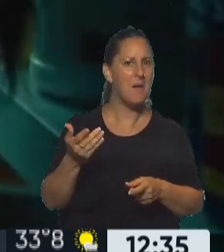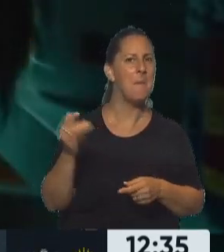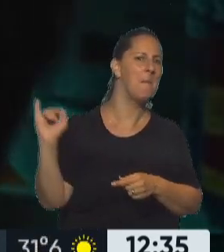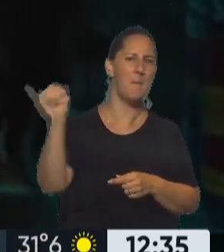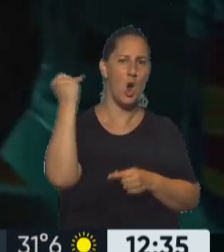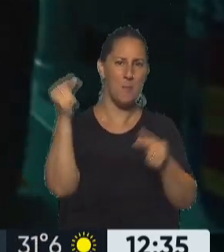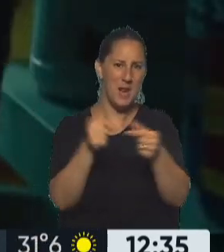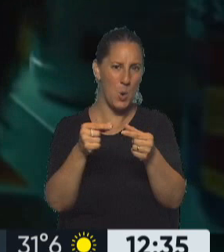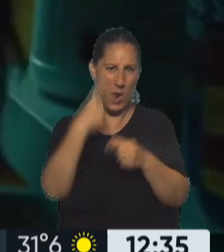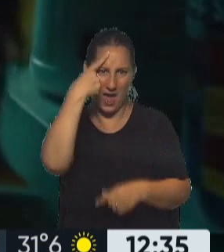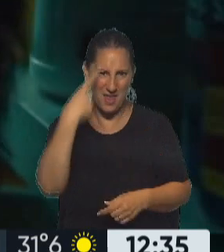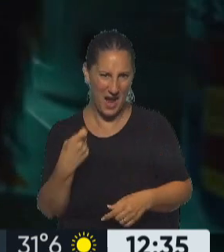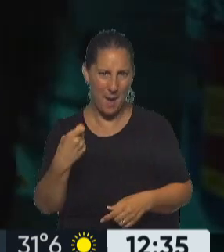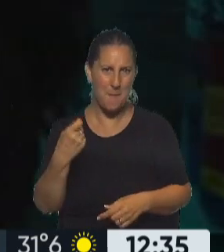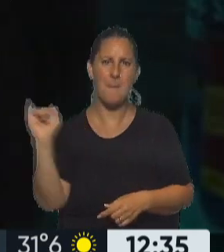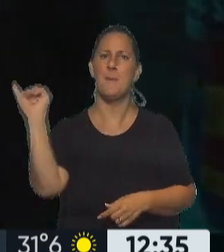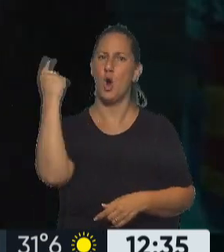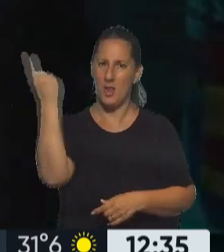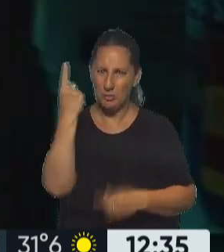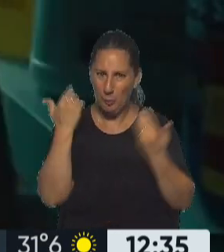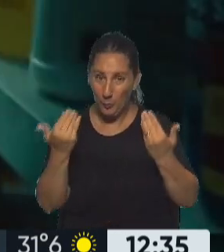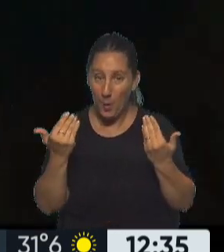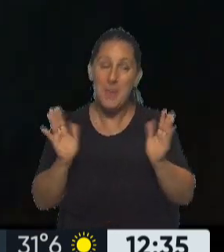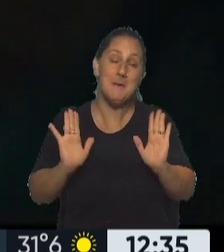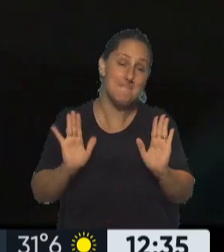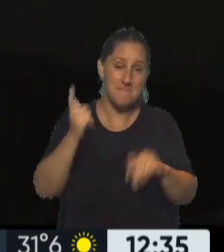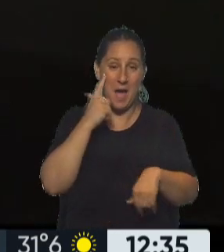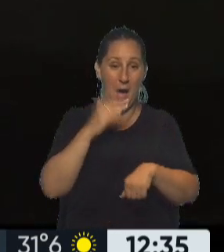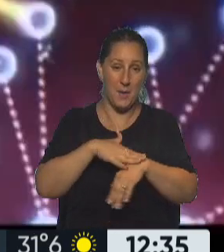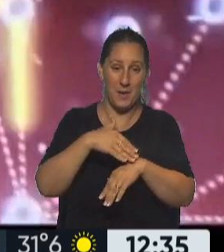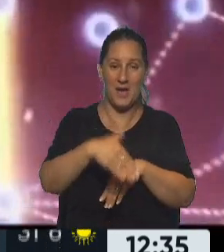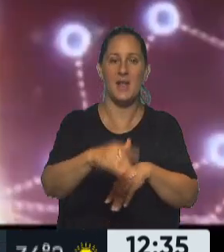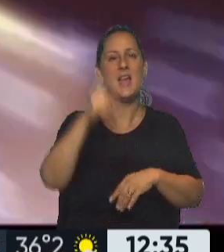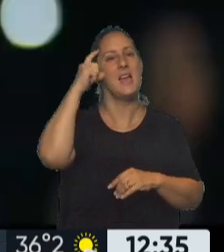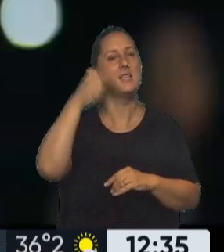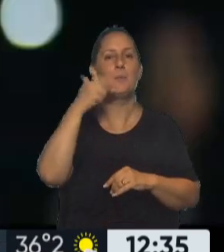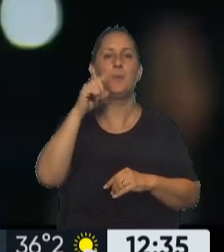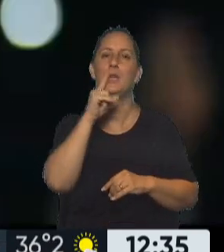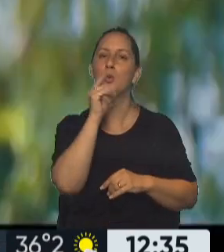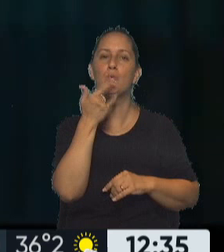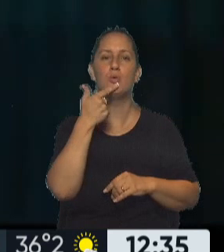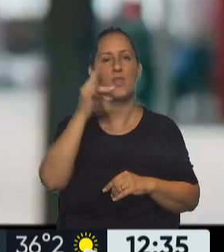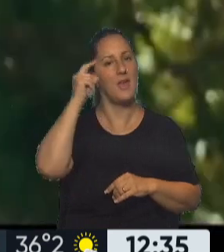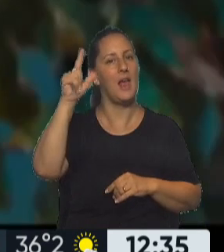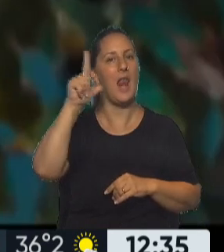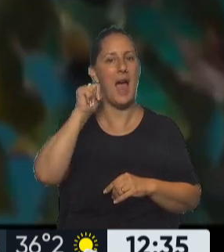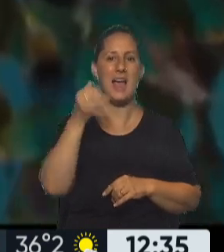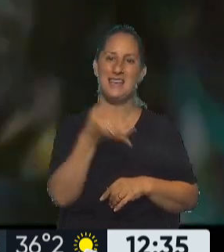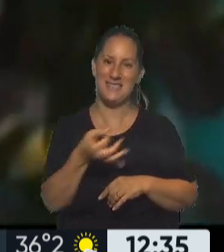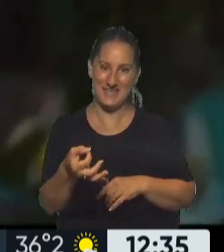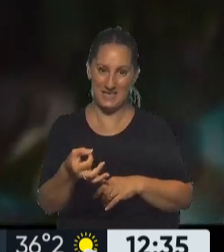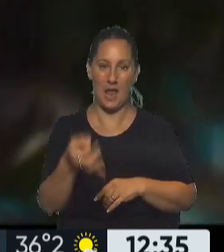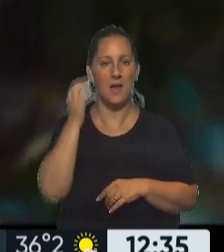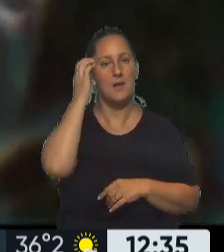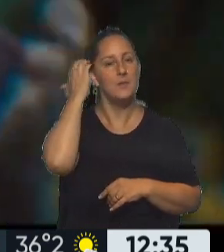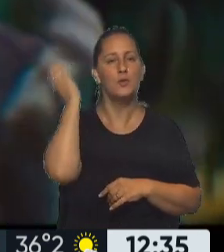película dramática y también al mejor director. Bueno, veremos de qué se trata. Veíamos también Los Espíritus de la Isla, que es la película más nominada. Todo en Todas Partes al